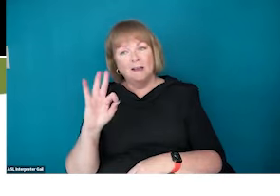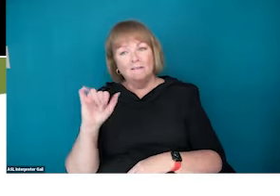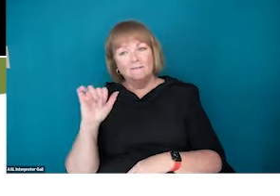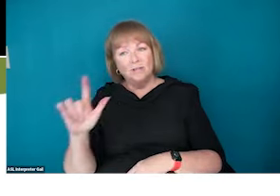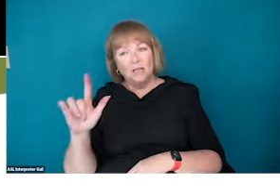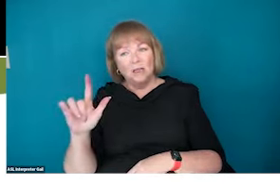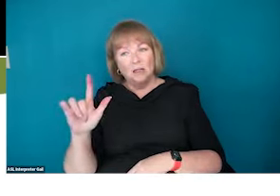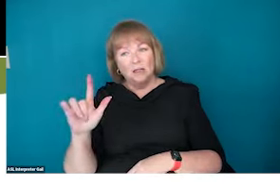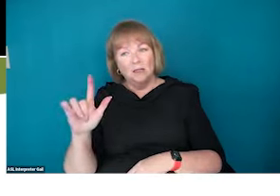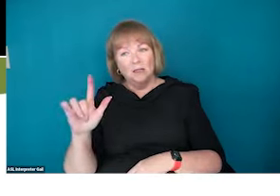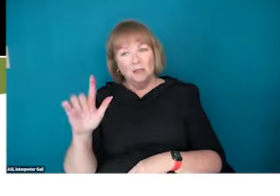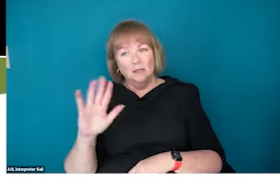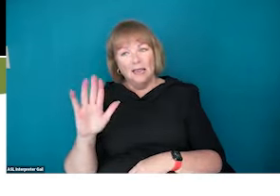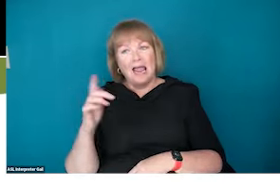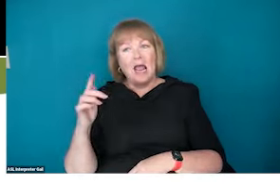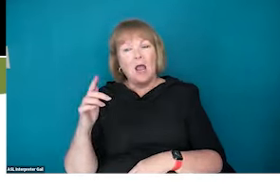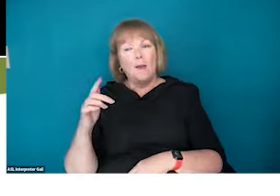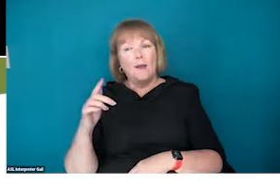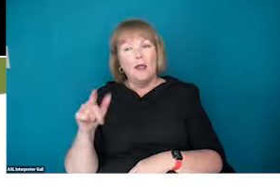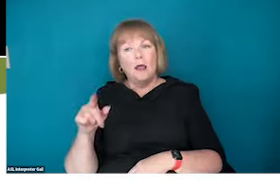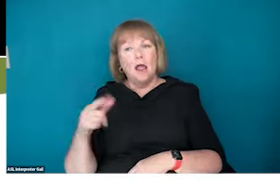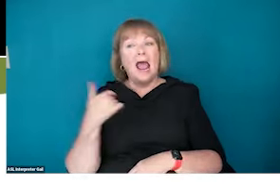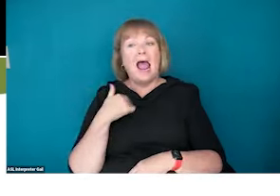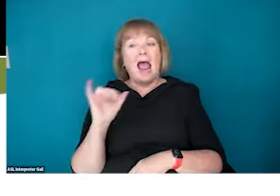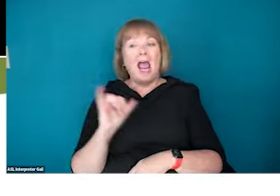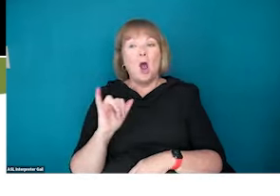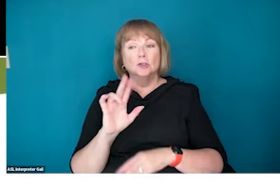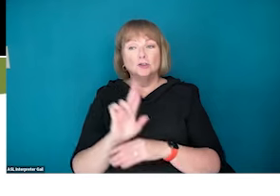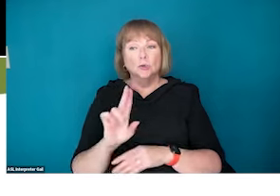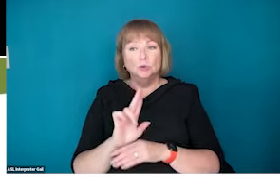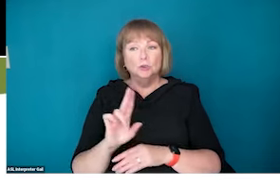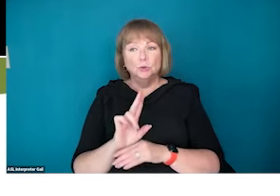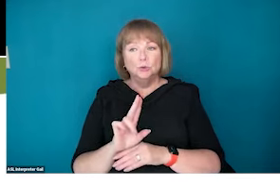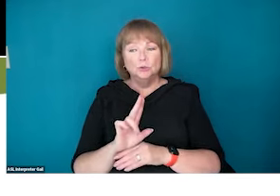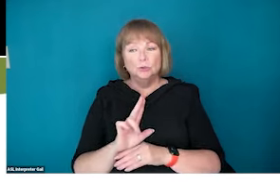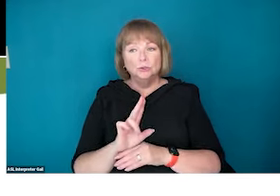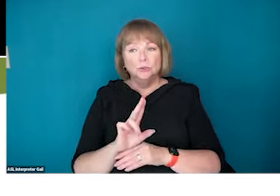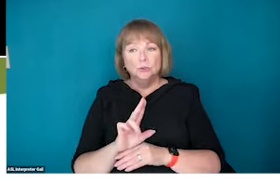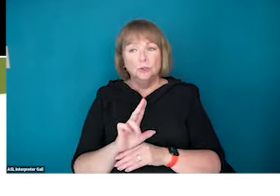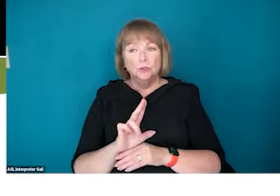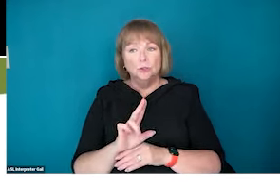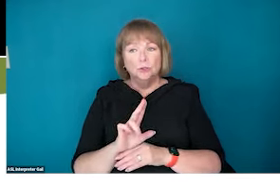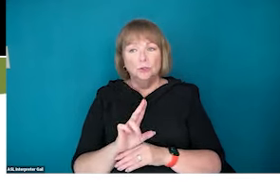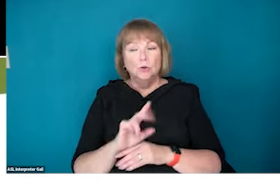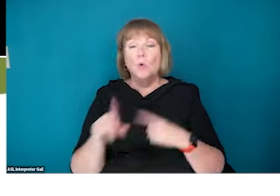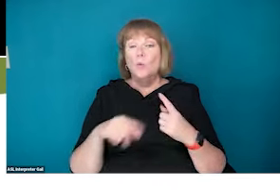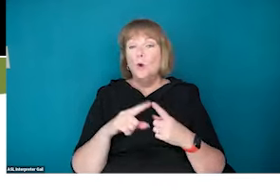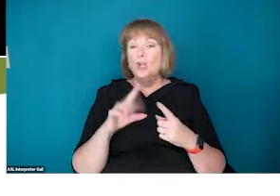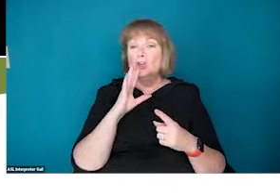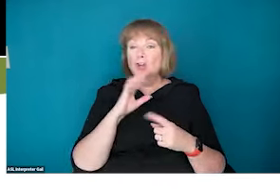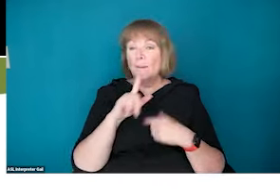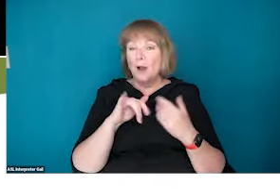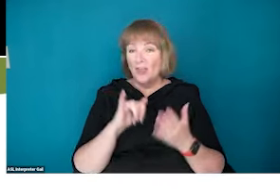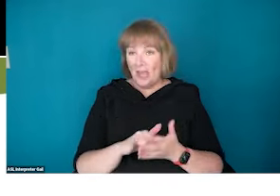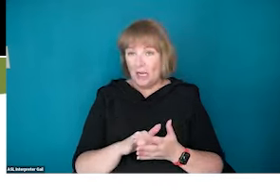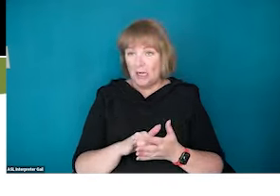yo uso esos formularios cuando también cuando voy al banco. Gracias, Jordan Anderson. Gracias por agregar esto. Se pueden usar